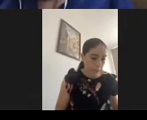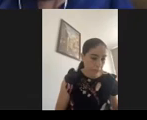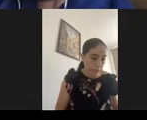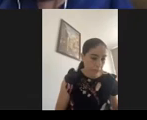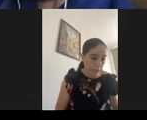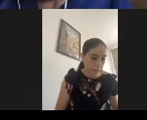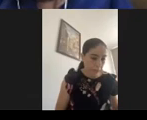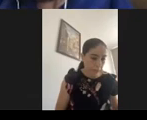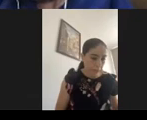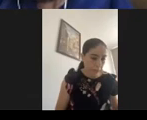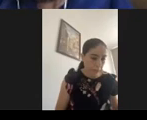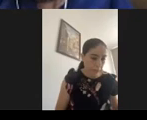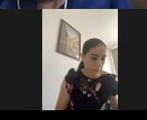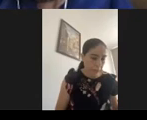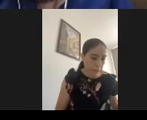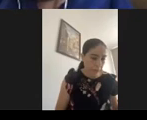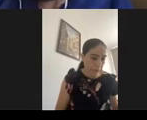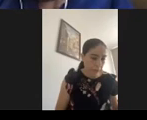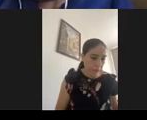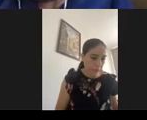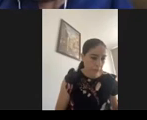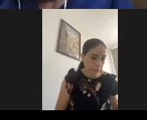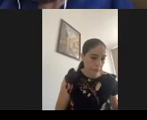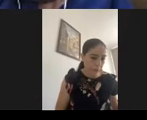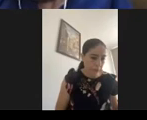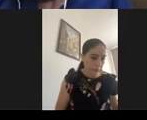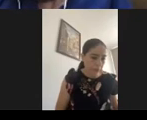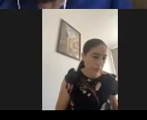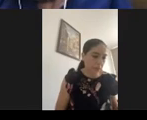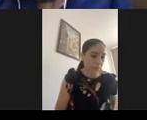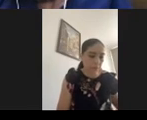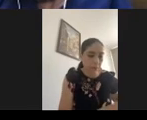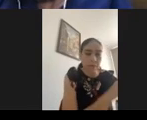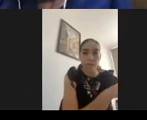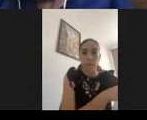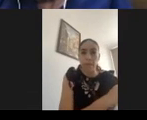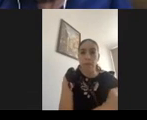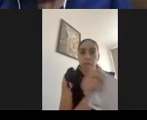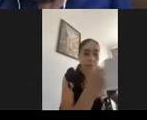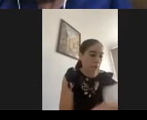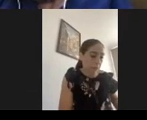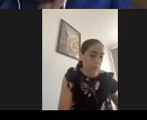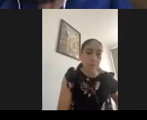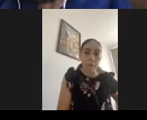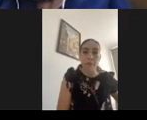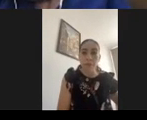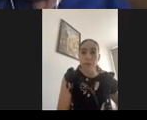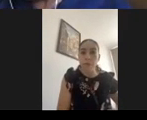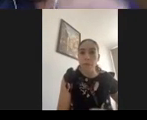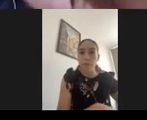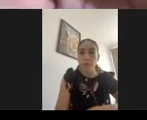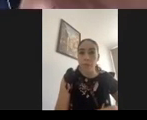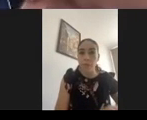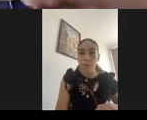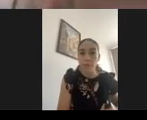directores, es poder reglamentar y la adecuación de las banquetas para que ya esté reglamentado dentro desde la